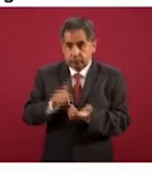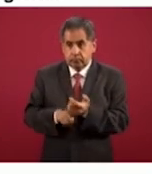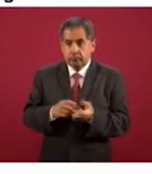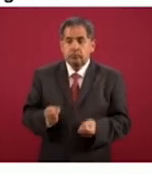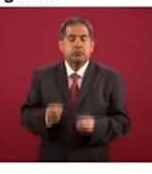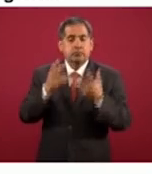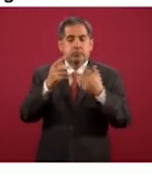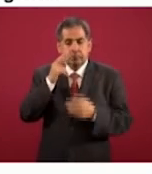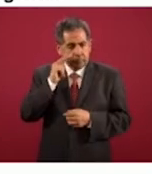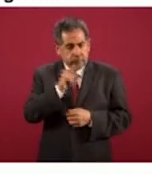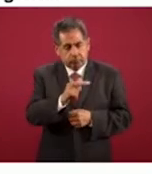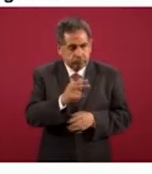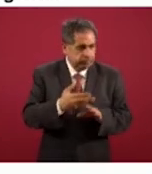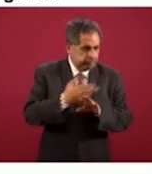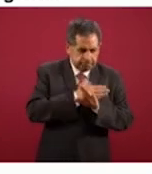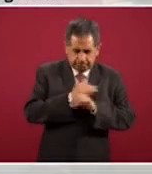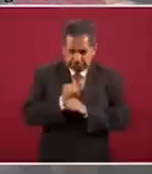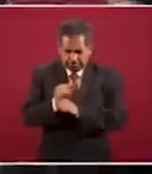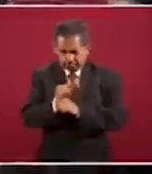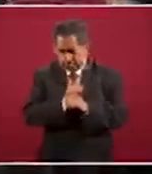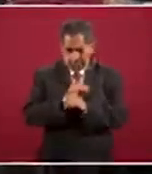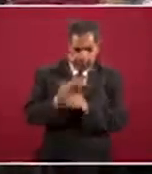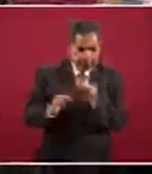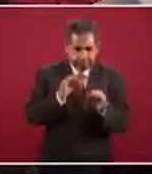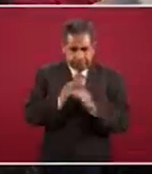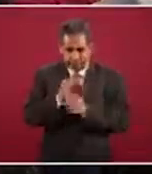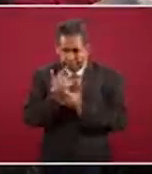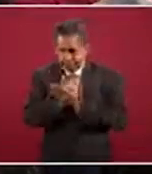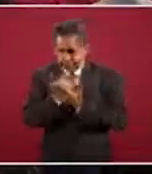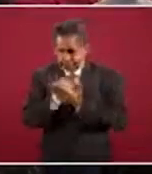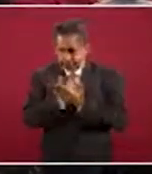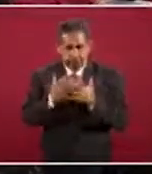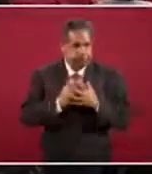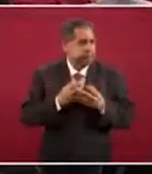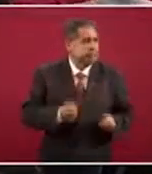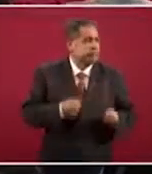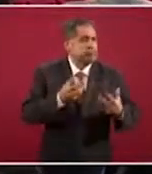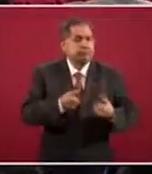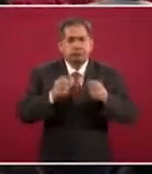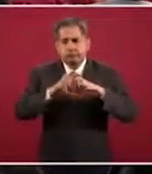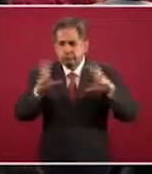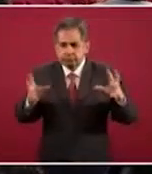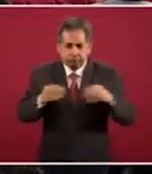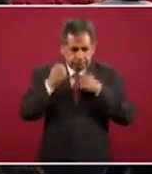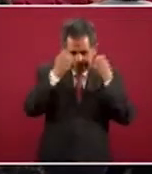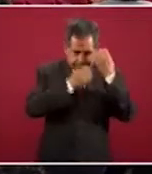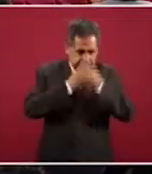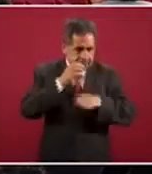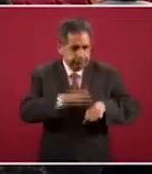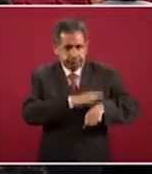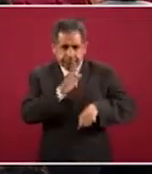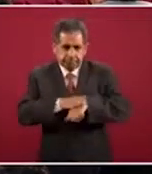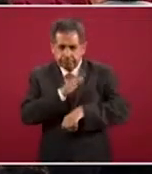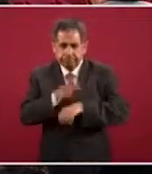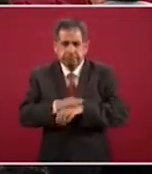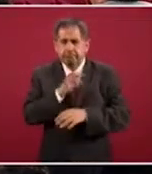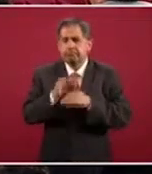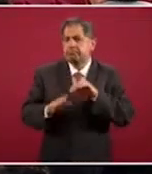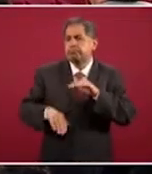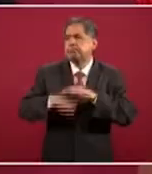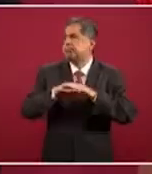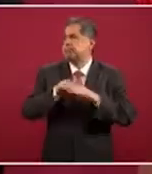de manera preliminar ya después de haber hecho esos censos y ya siendo validados por la secretaria de hacienda debe estar